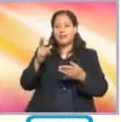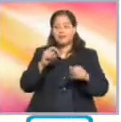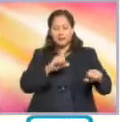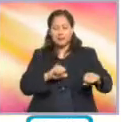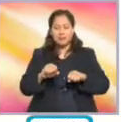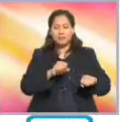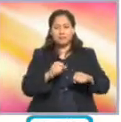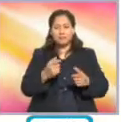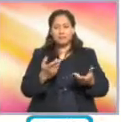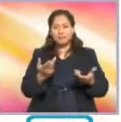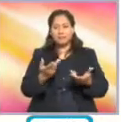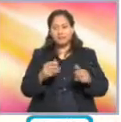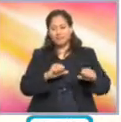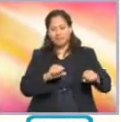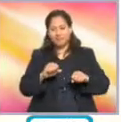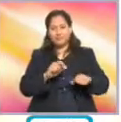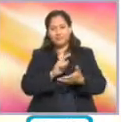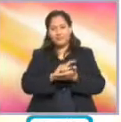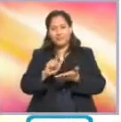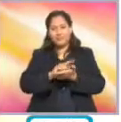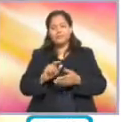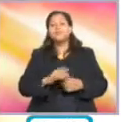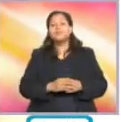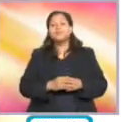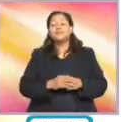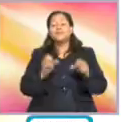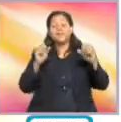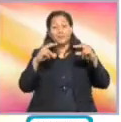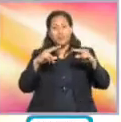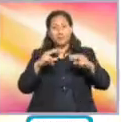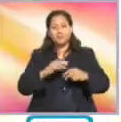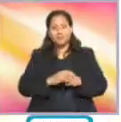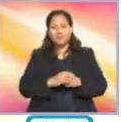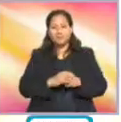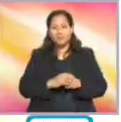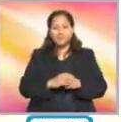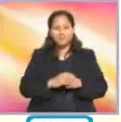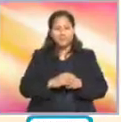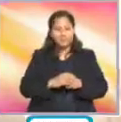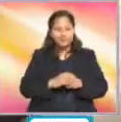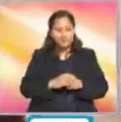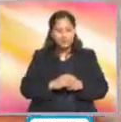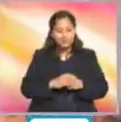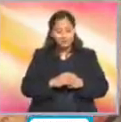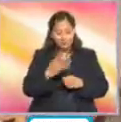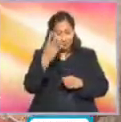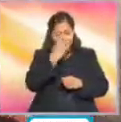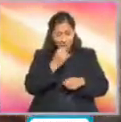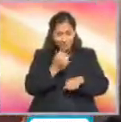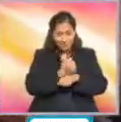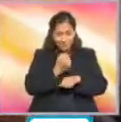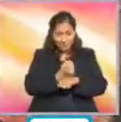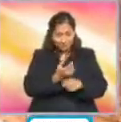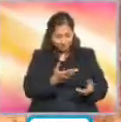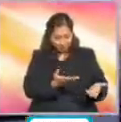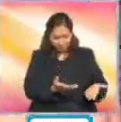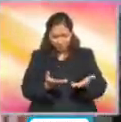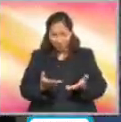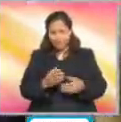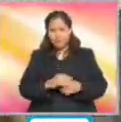calzado. Sale, ahí nos estamos viendo. Gracias, maestro. Hasta luego. Miren nada más qué bonitos zapatos quedaron.